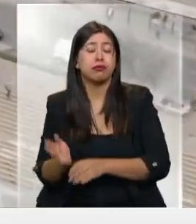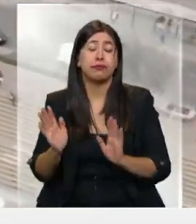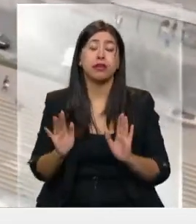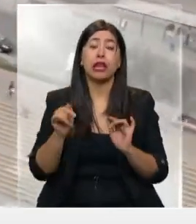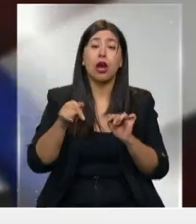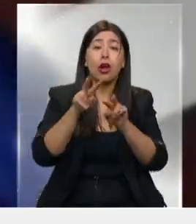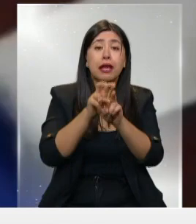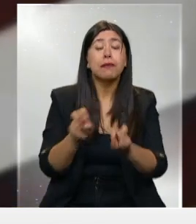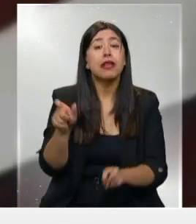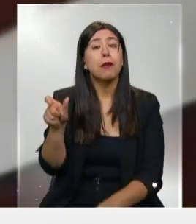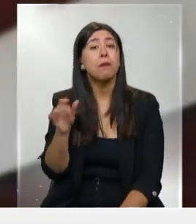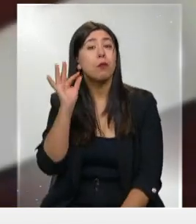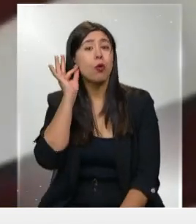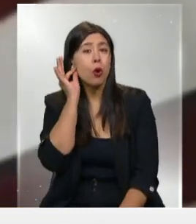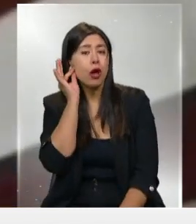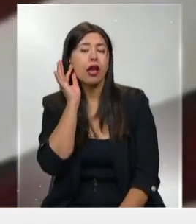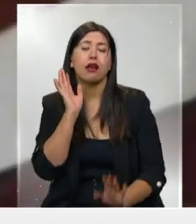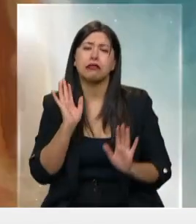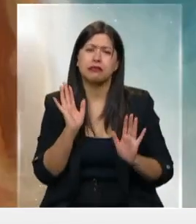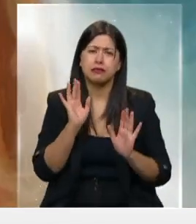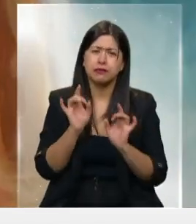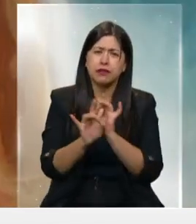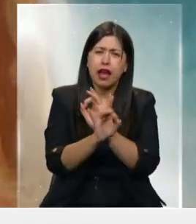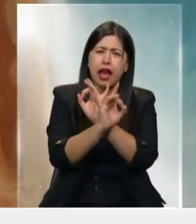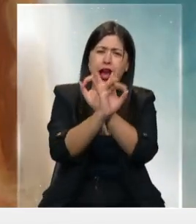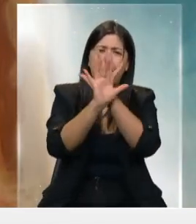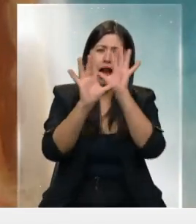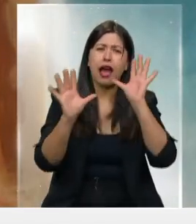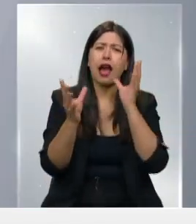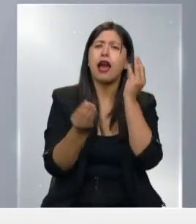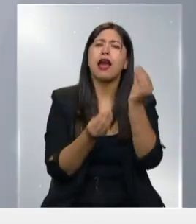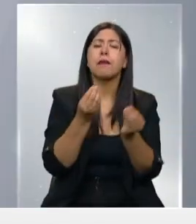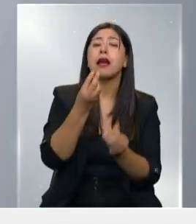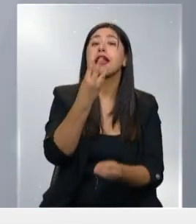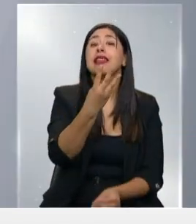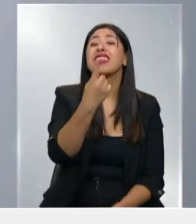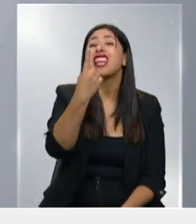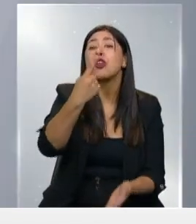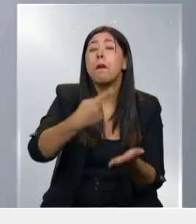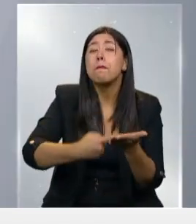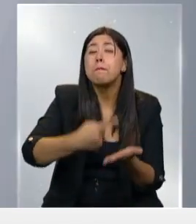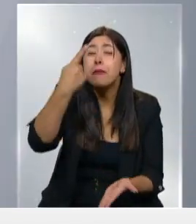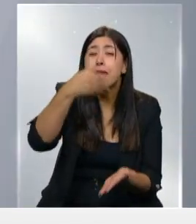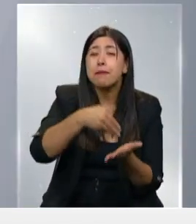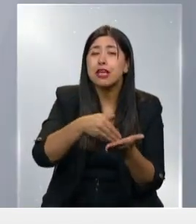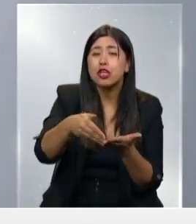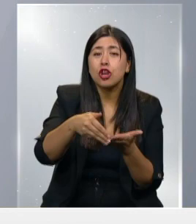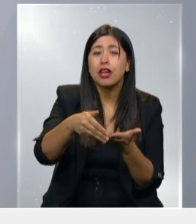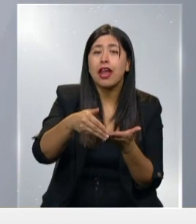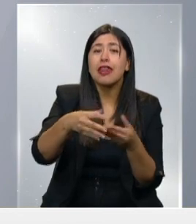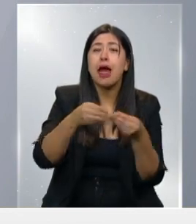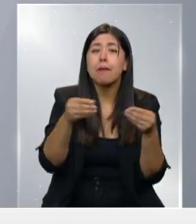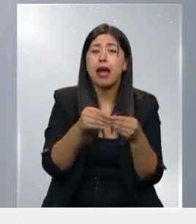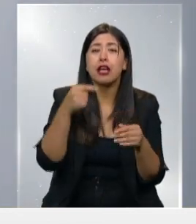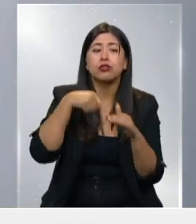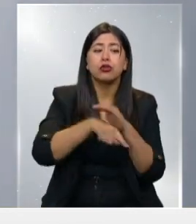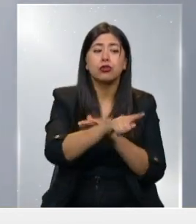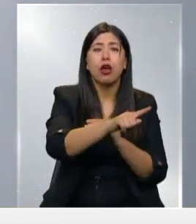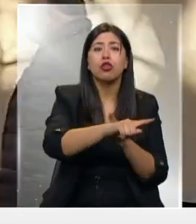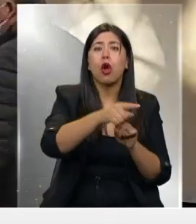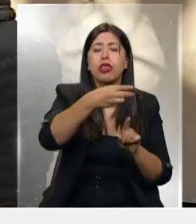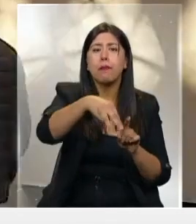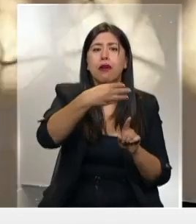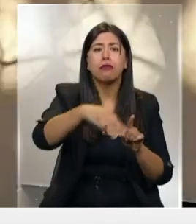hoy enfrenta Katy Barriga busca esclarecer qué ocurrió con los 31 mil millones de pesos defraudados al interior del